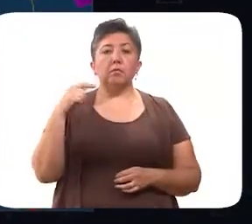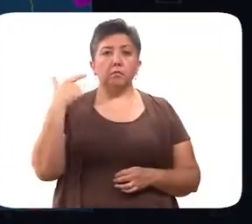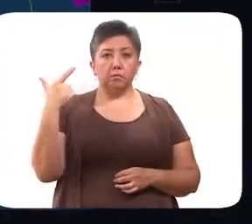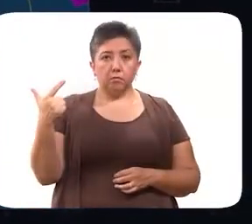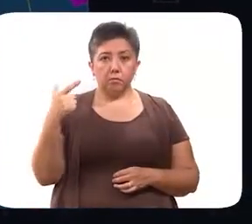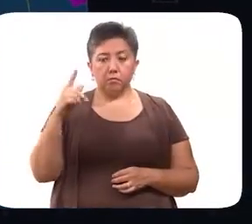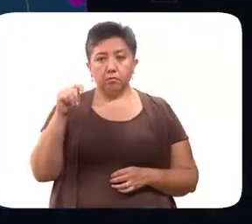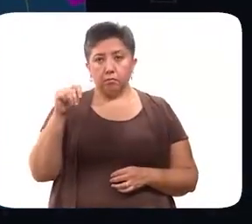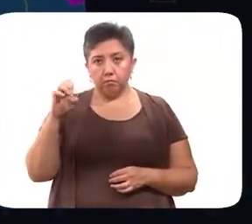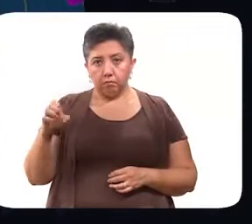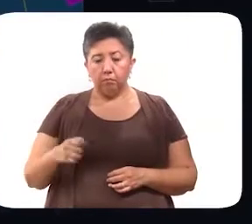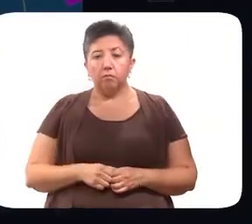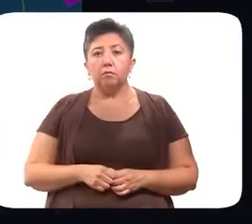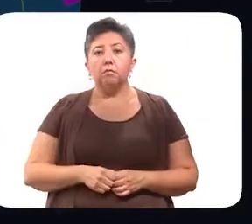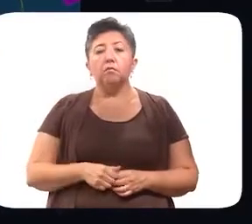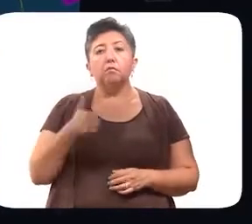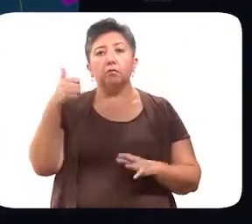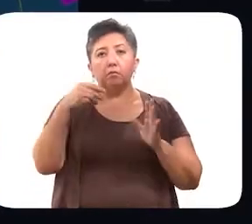16.677 en la zona oriente,